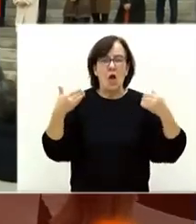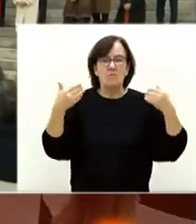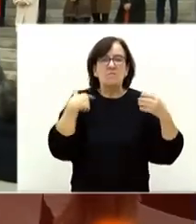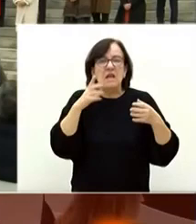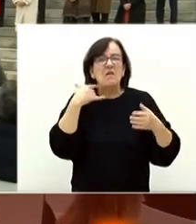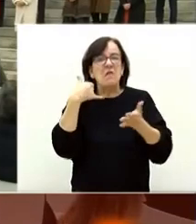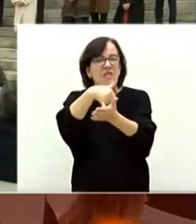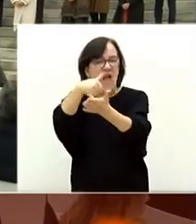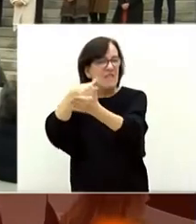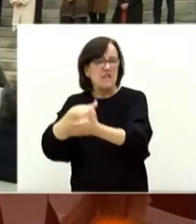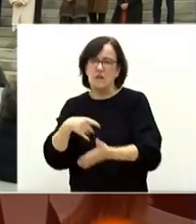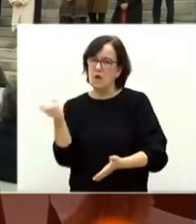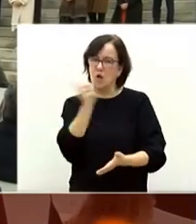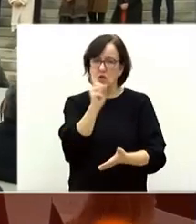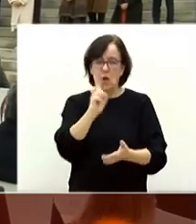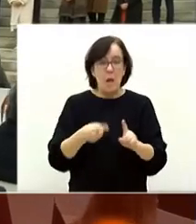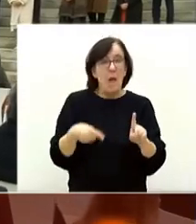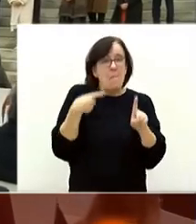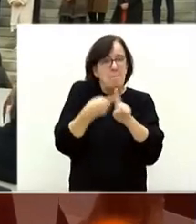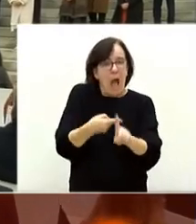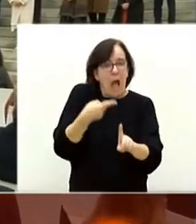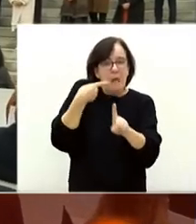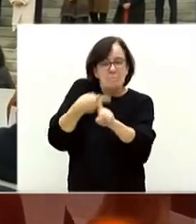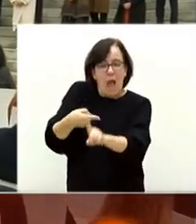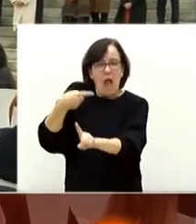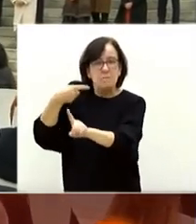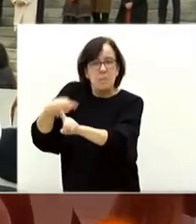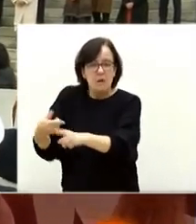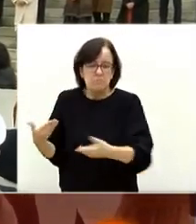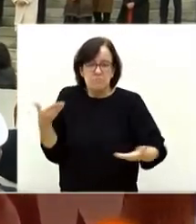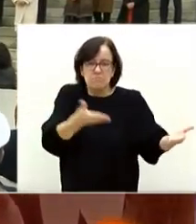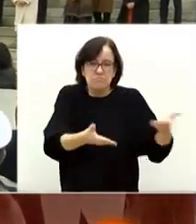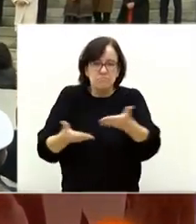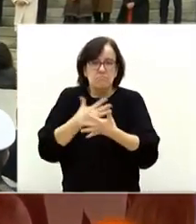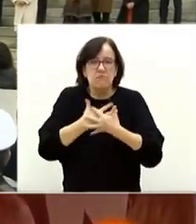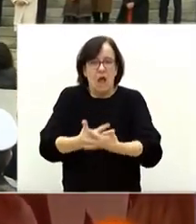debilidades, sino una suma de generosidades.